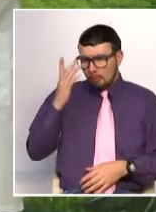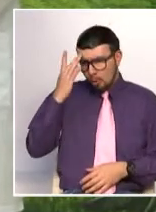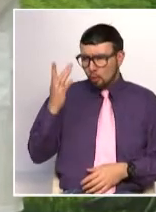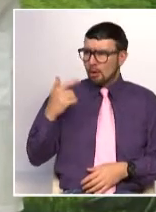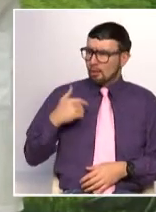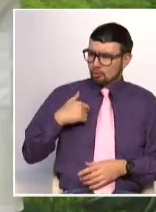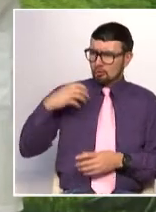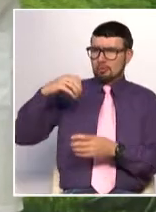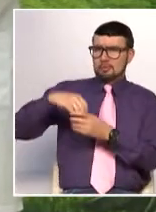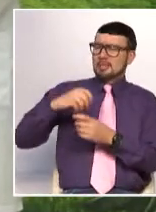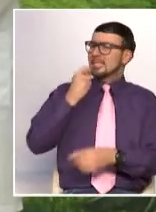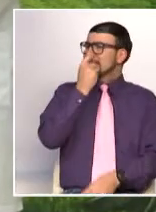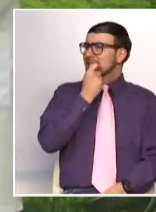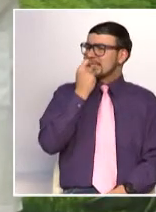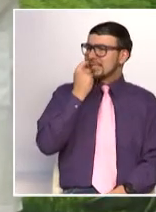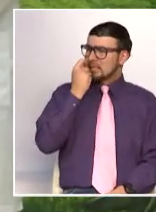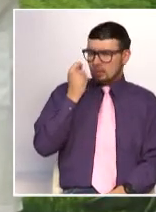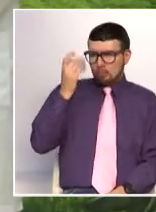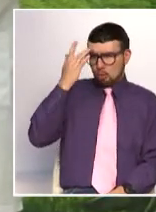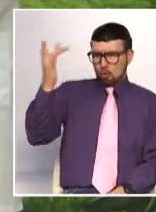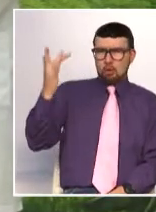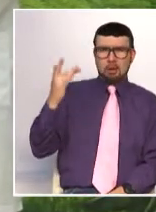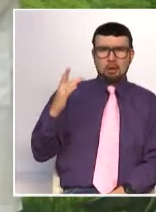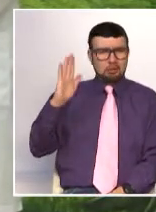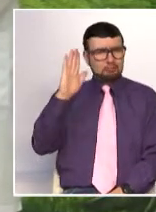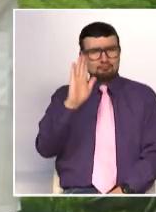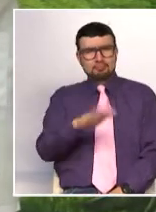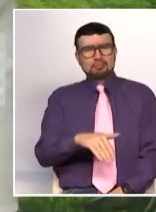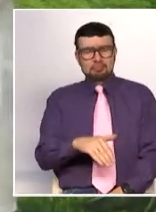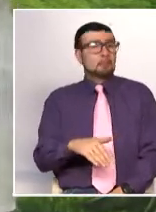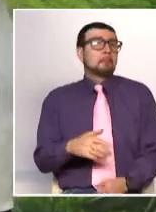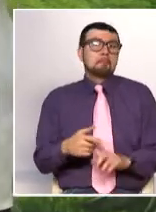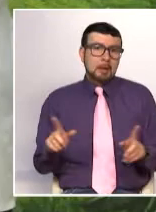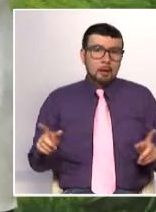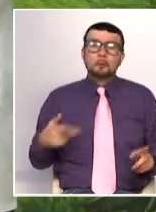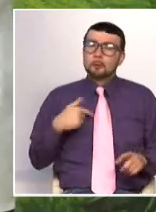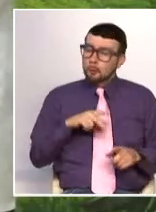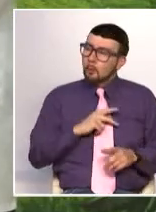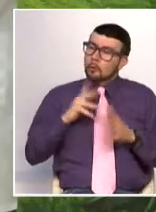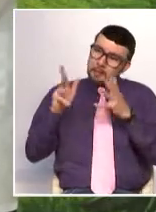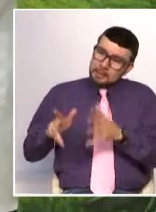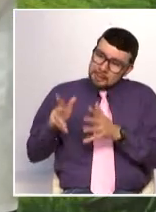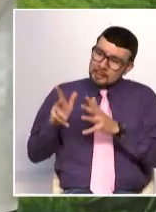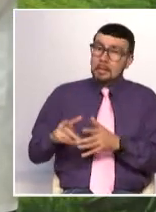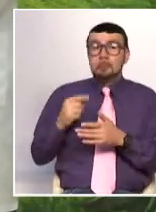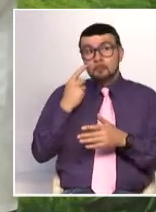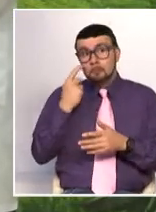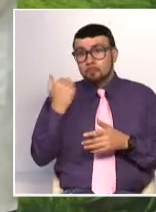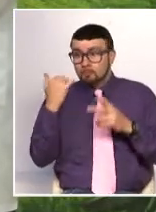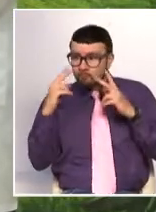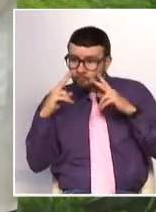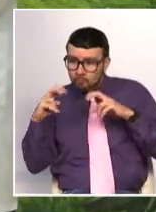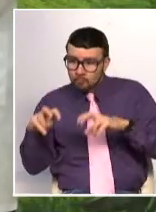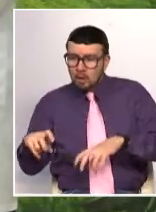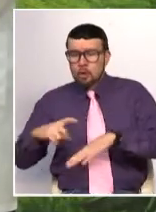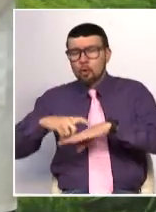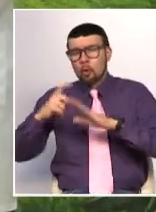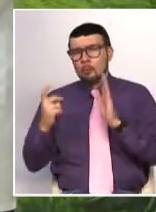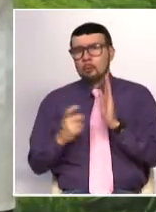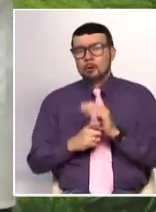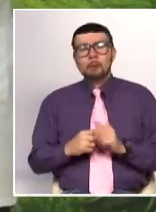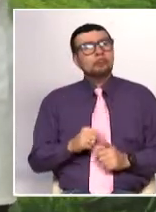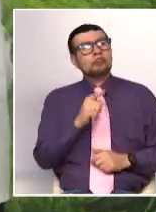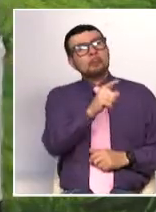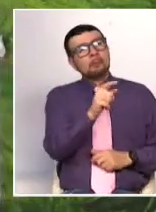por odontología y es una un proceso y por eso lo hacemos desde la parte educativa la doctora adriana maya que yo quiero que nos